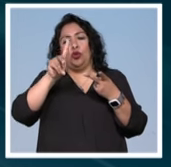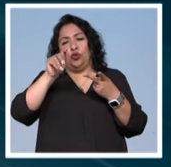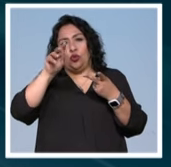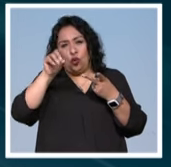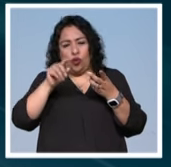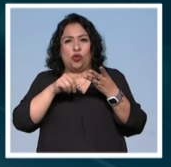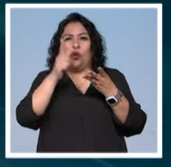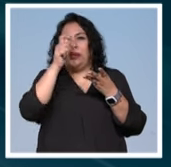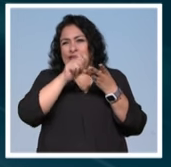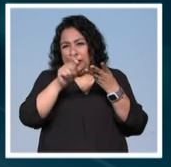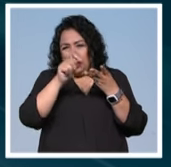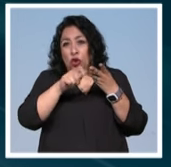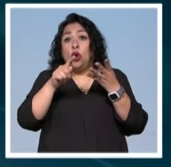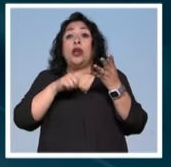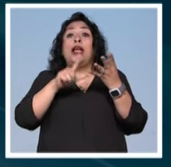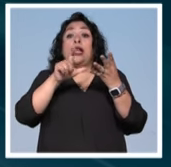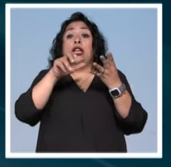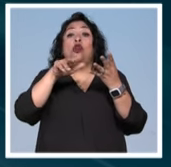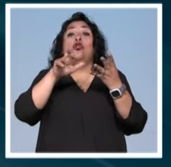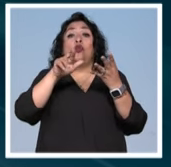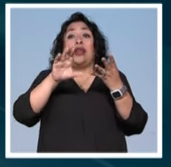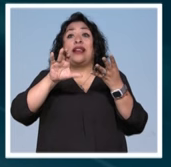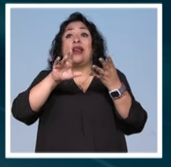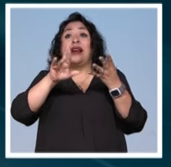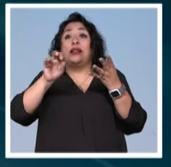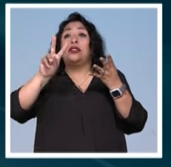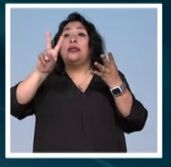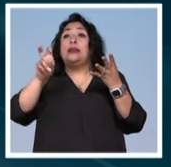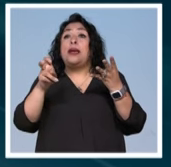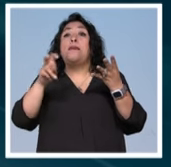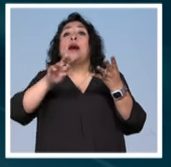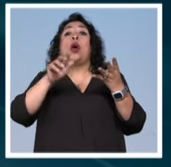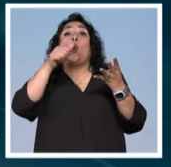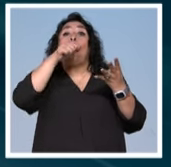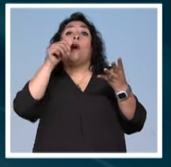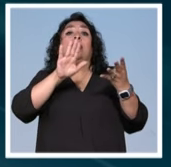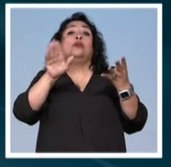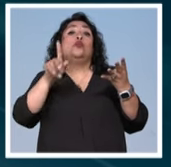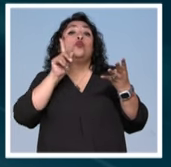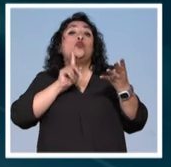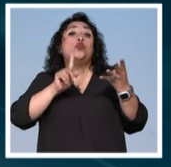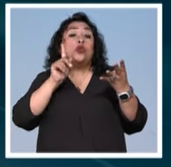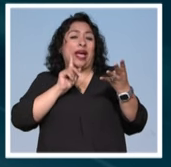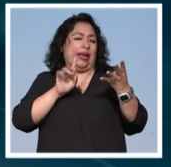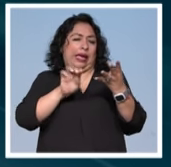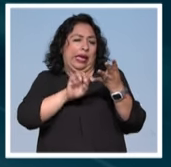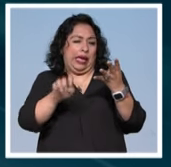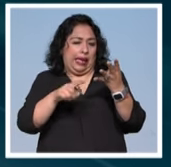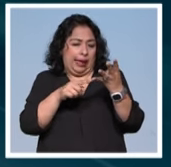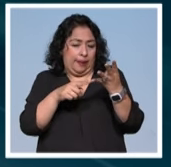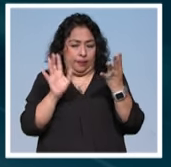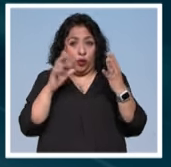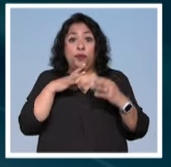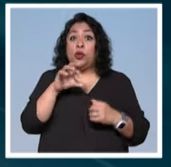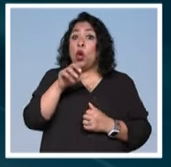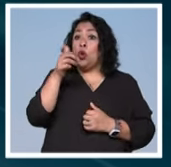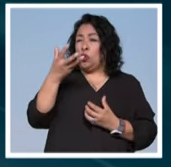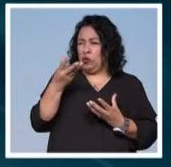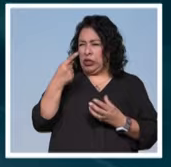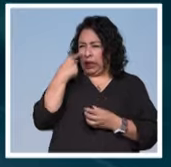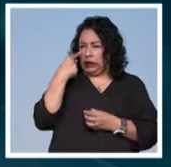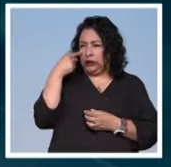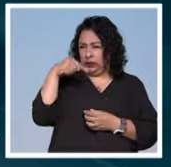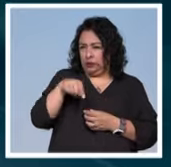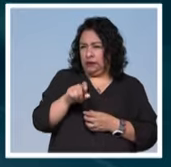con escritores con leonora Carrington hablando de las muertas de Juárez por ejemplo Pero hay una cosa que se hacía mucho en canal